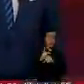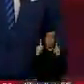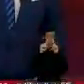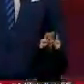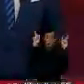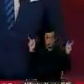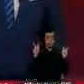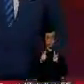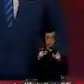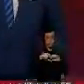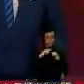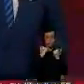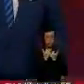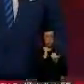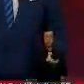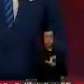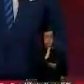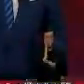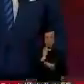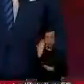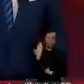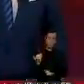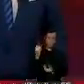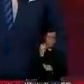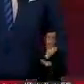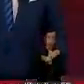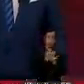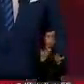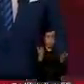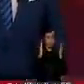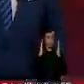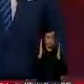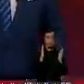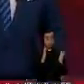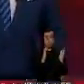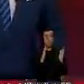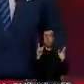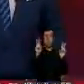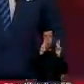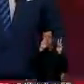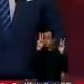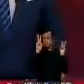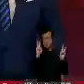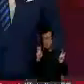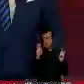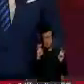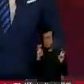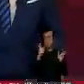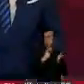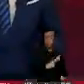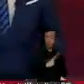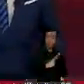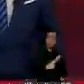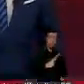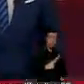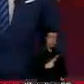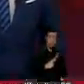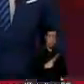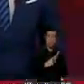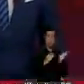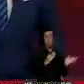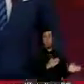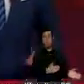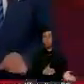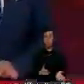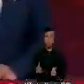la Microempresa de la Asamblea Nacional, por ofrecernos su punto de vista y la expectativa que tiene frente a la sesión plenaria virtual